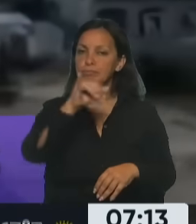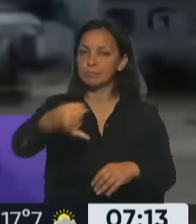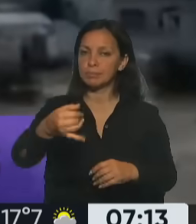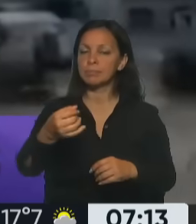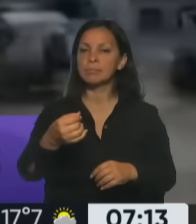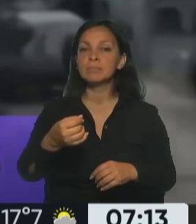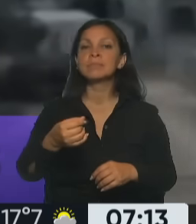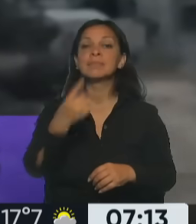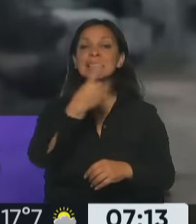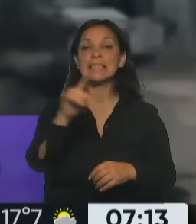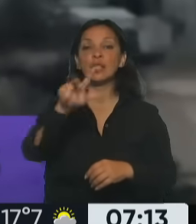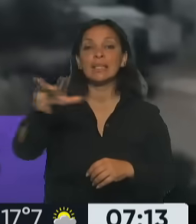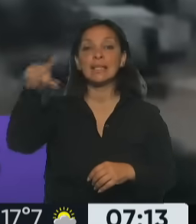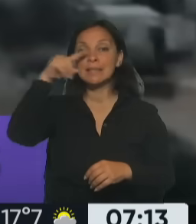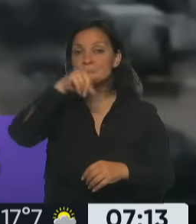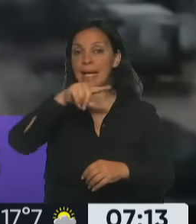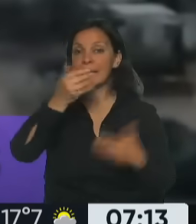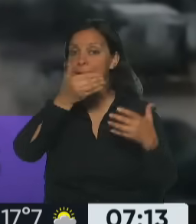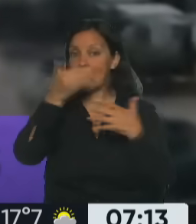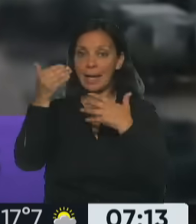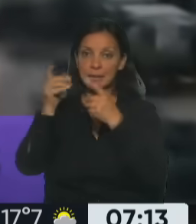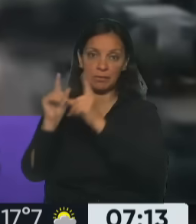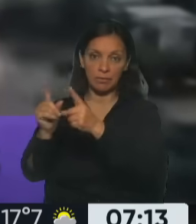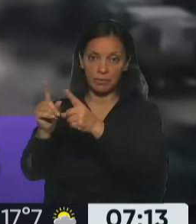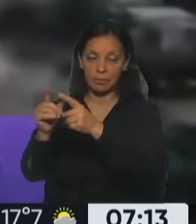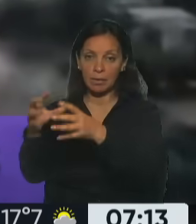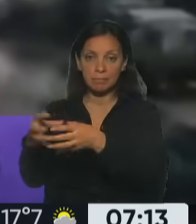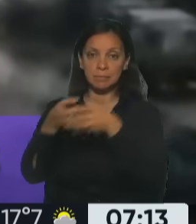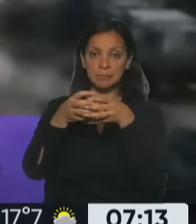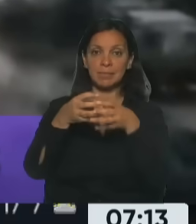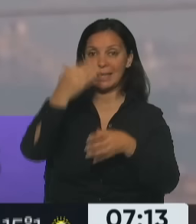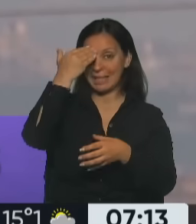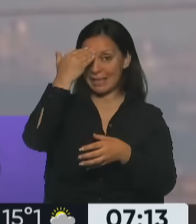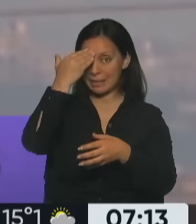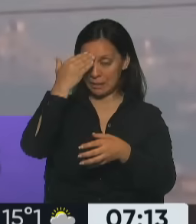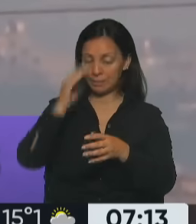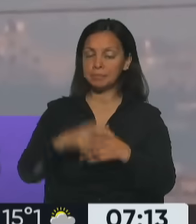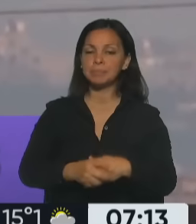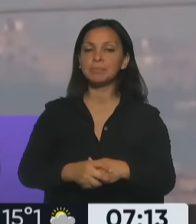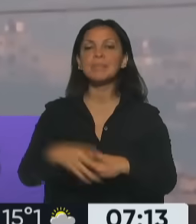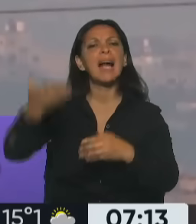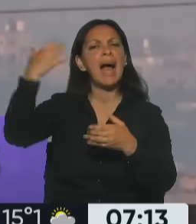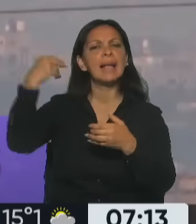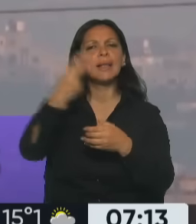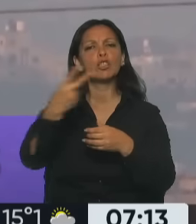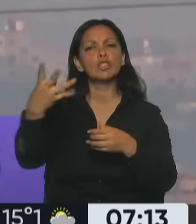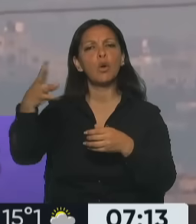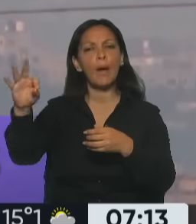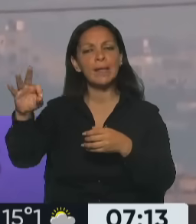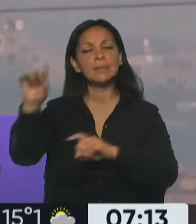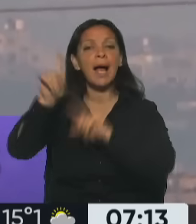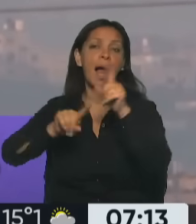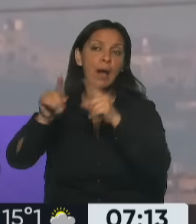los 137 rehenes que quedan, ¿no? Recordemos que había 240, algunos fueron intercambiados